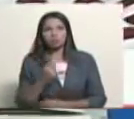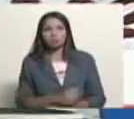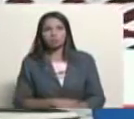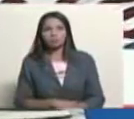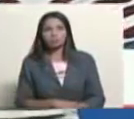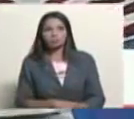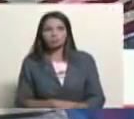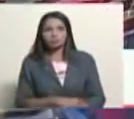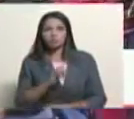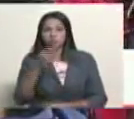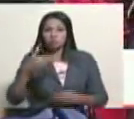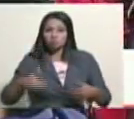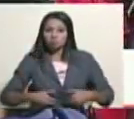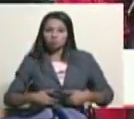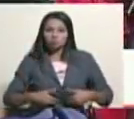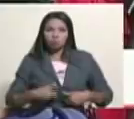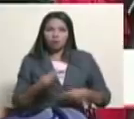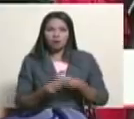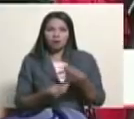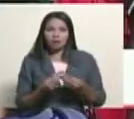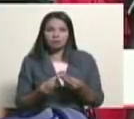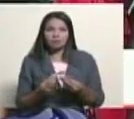un tremendo esfuerzo, también